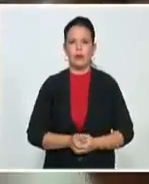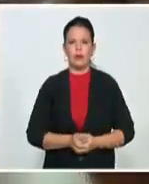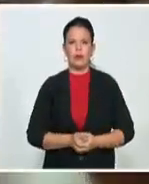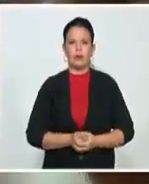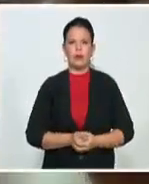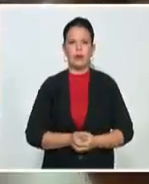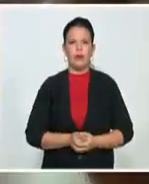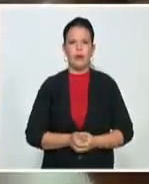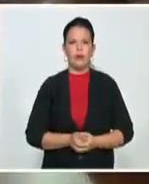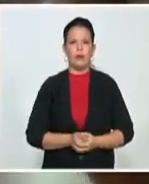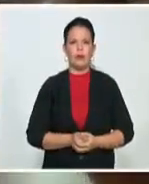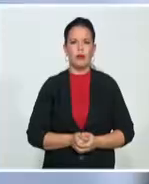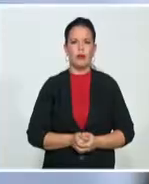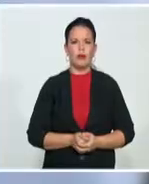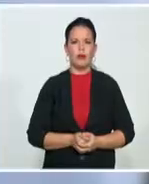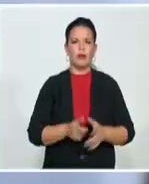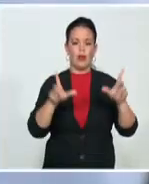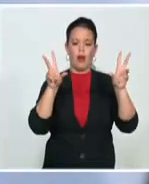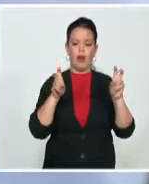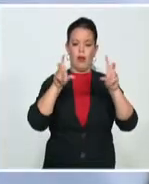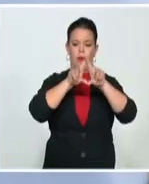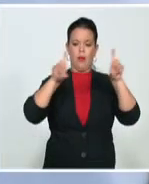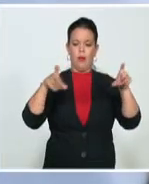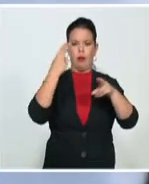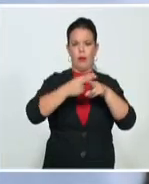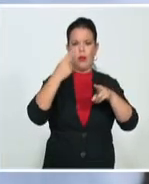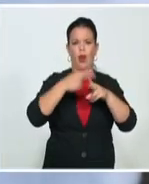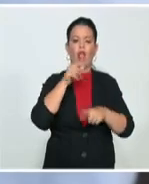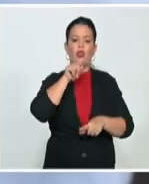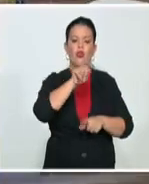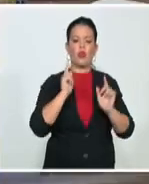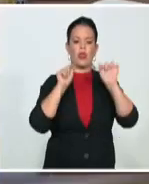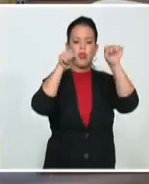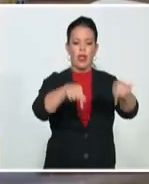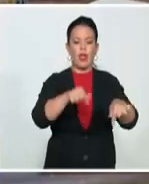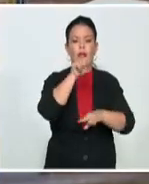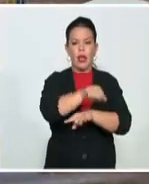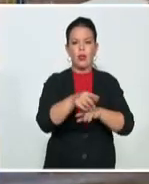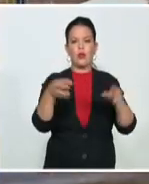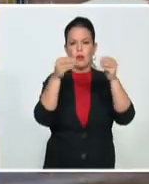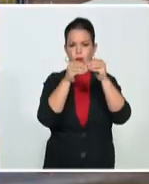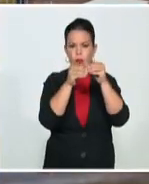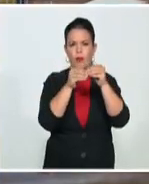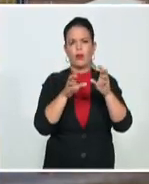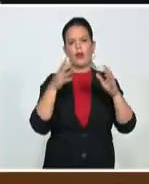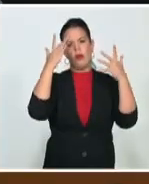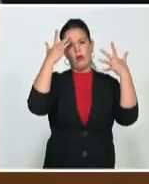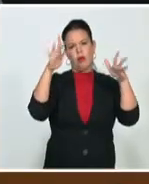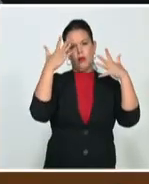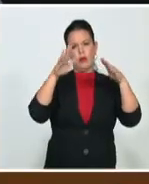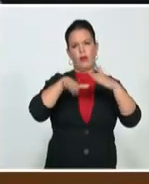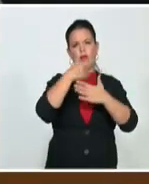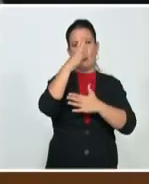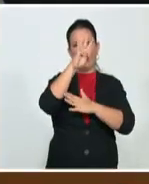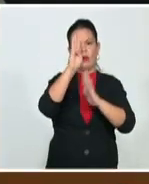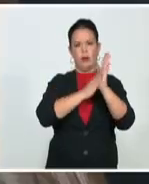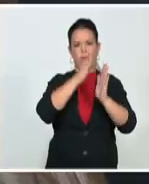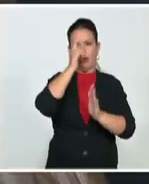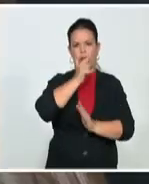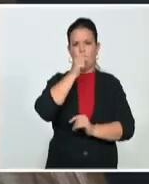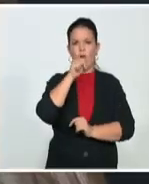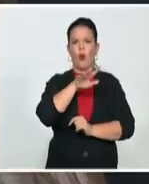Tú eres el presente, es la frase que acompaña la jornada de actividades programadas para celebrar el 4 de abril. Cuatro palabras que forman el